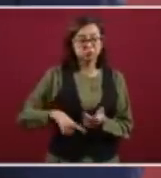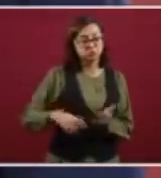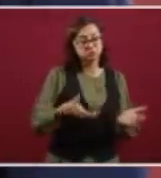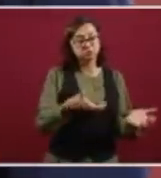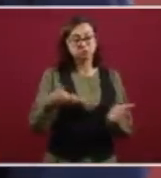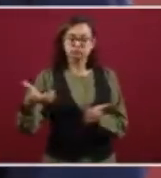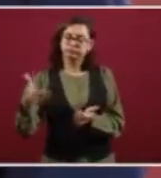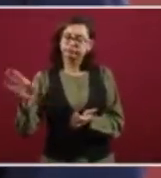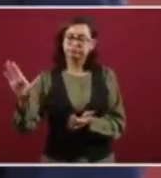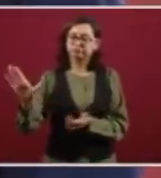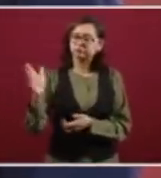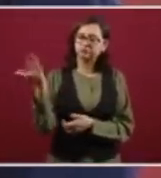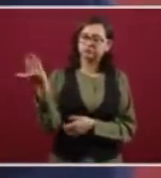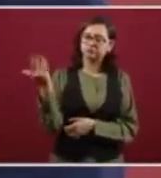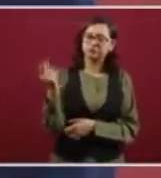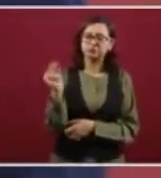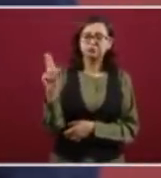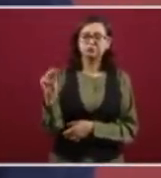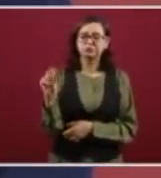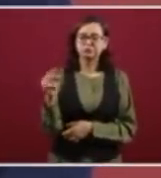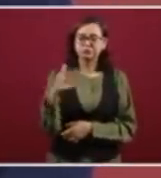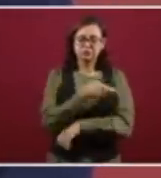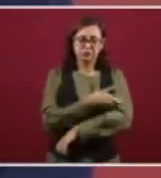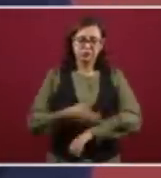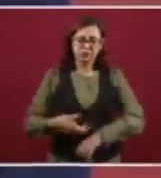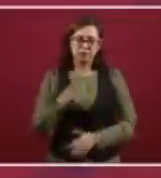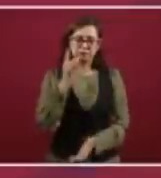hacer la familia.